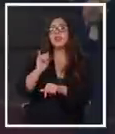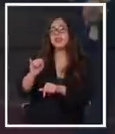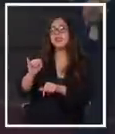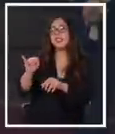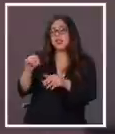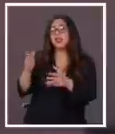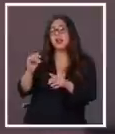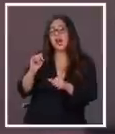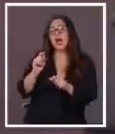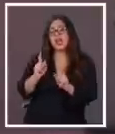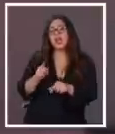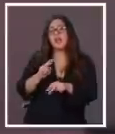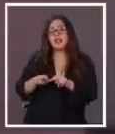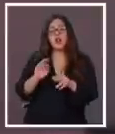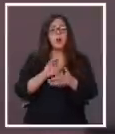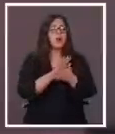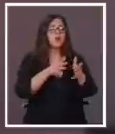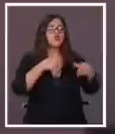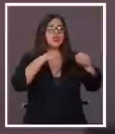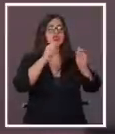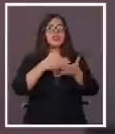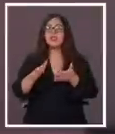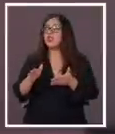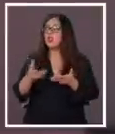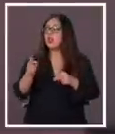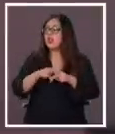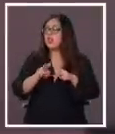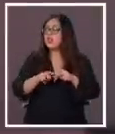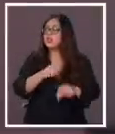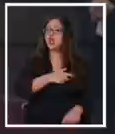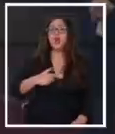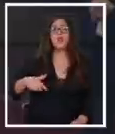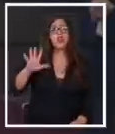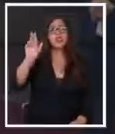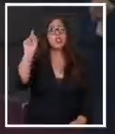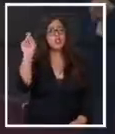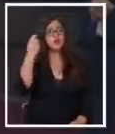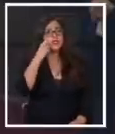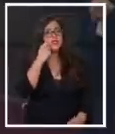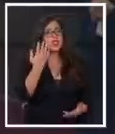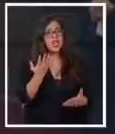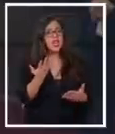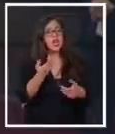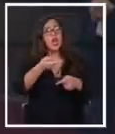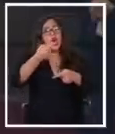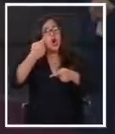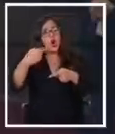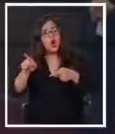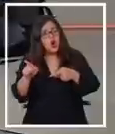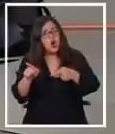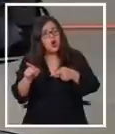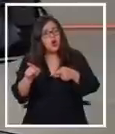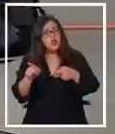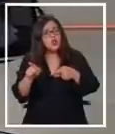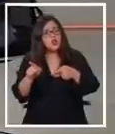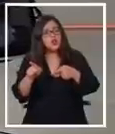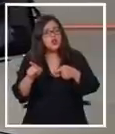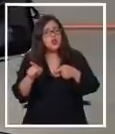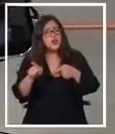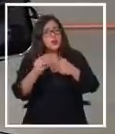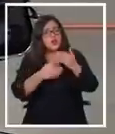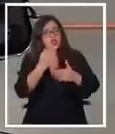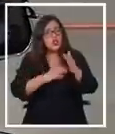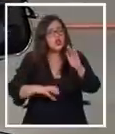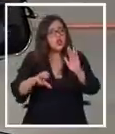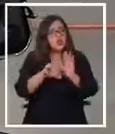se gana el rechazo que hace el gobierno el 5 de septiembre llama a un proceso constituyente propone una tercera vía como se ha